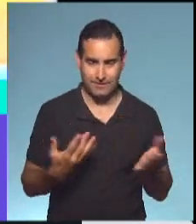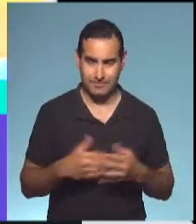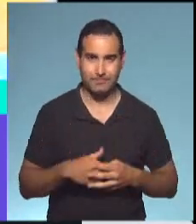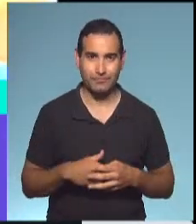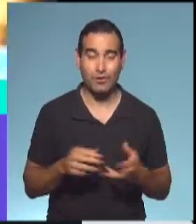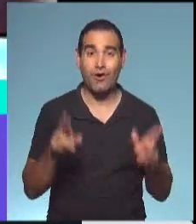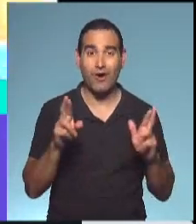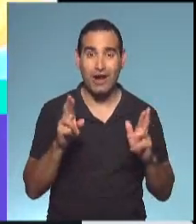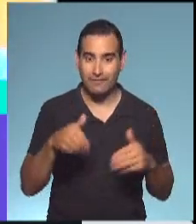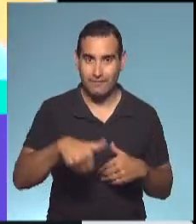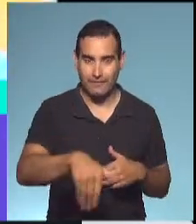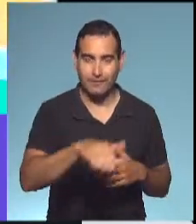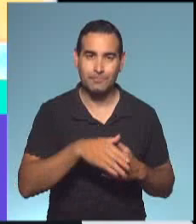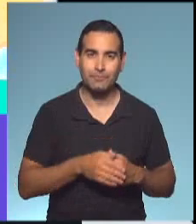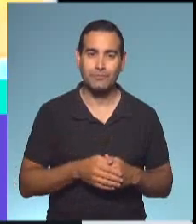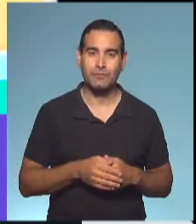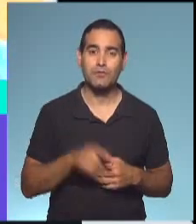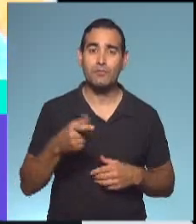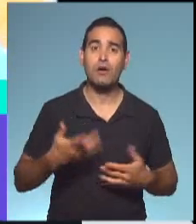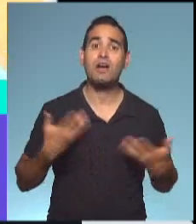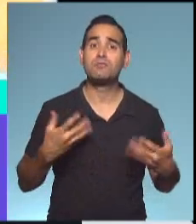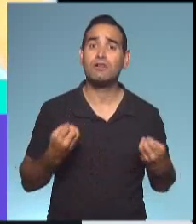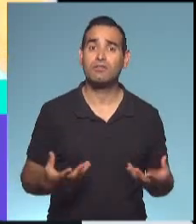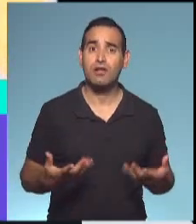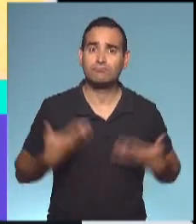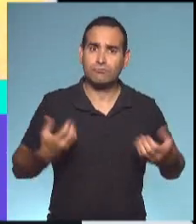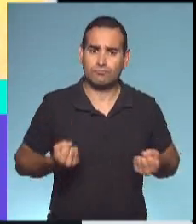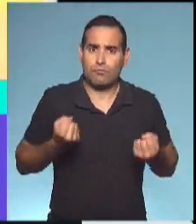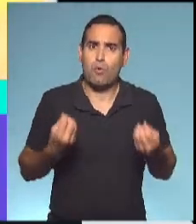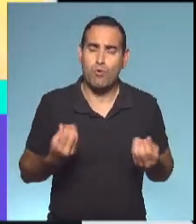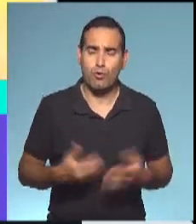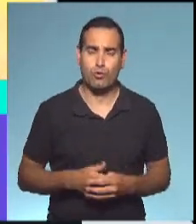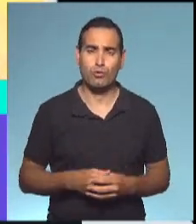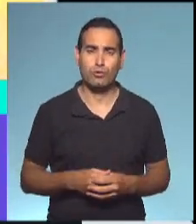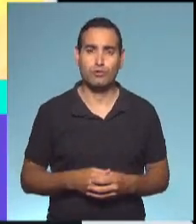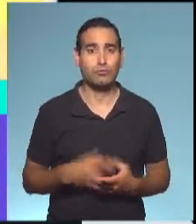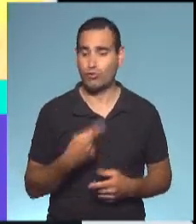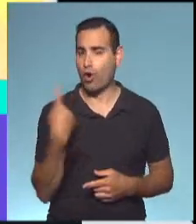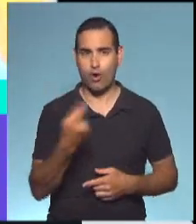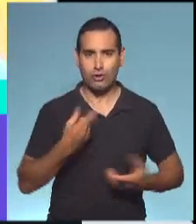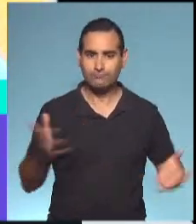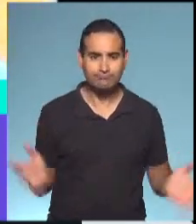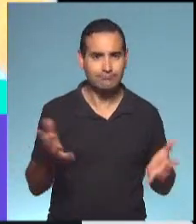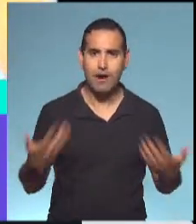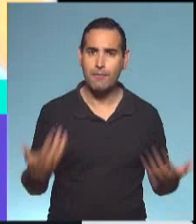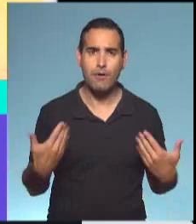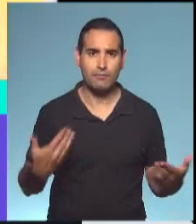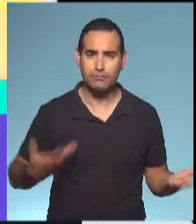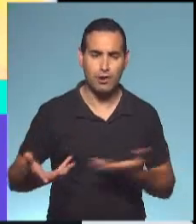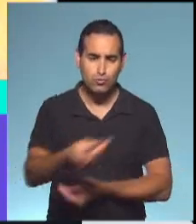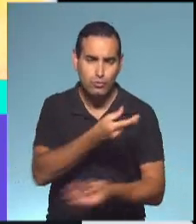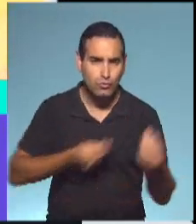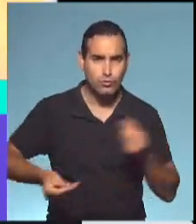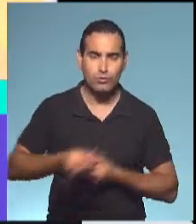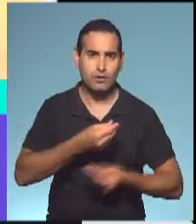¿no? Y esperemos que sea muy pronto. ¿Cómo se levanta la parte anímica? Bueno, la parte anímica es entre nosotros, ¿no? Ayudarnos uno al otro,